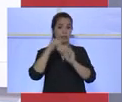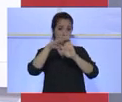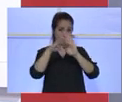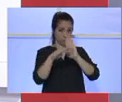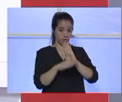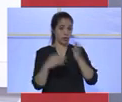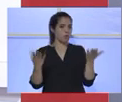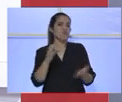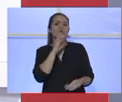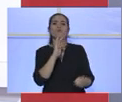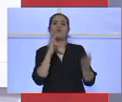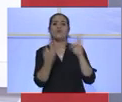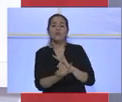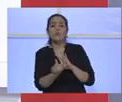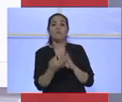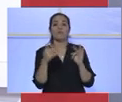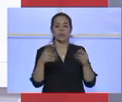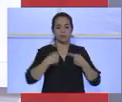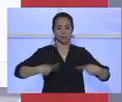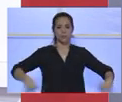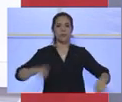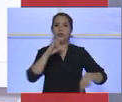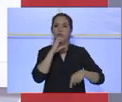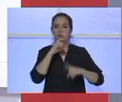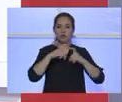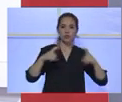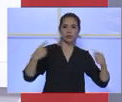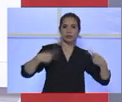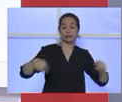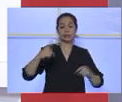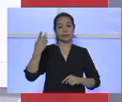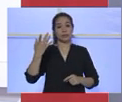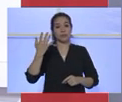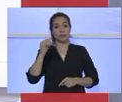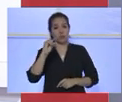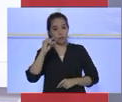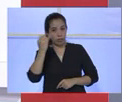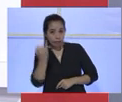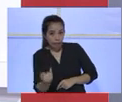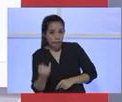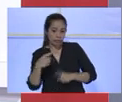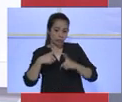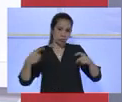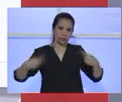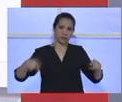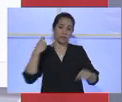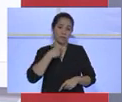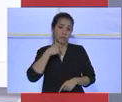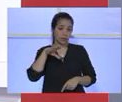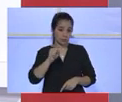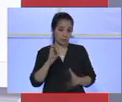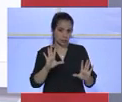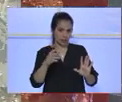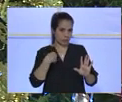ellos es en materia de infraestructura, ya que teníamos muchos déficits. Sí. Y como sabrán, voy a comenzar por el